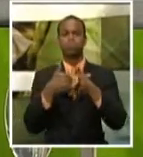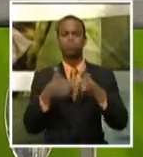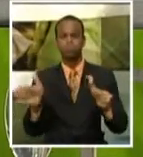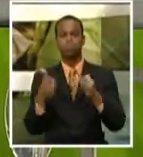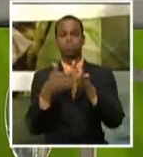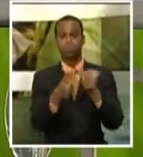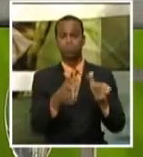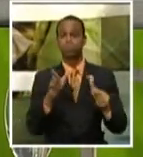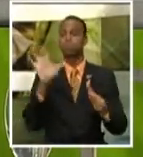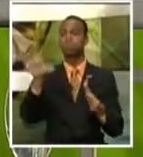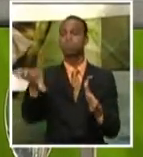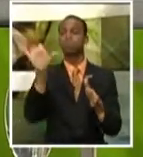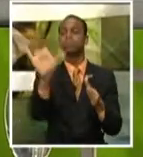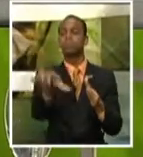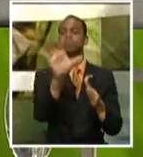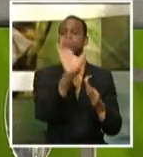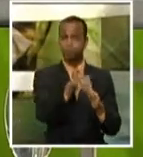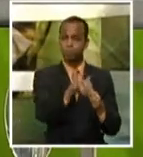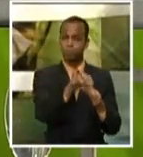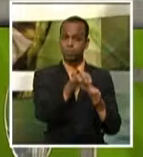los municipios. Ahora,